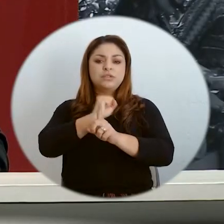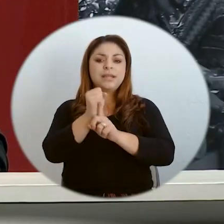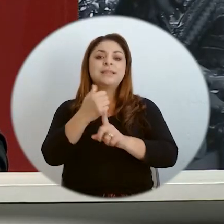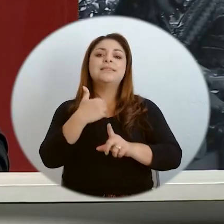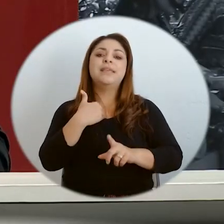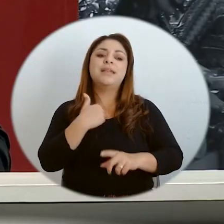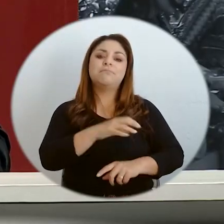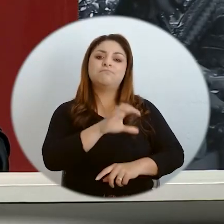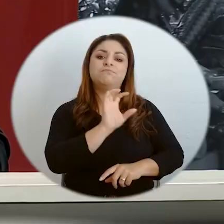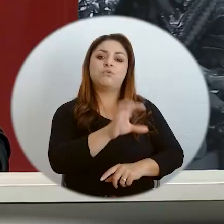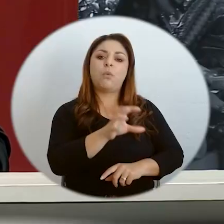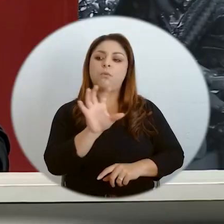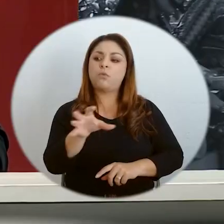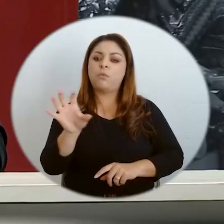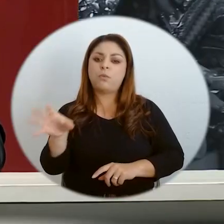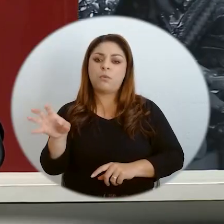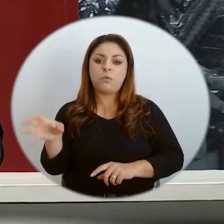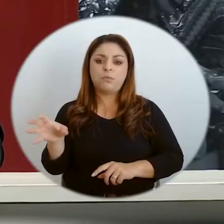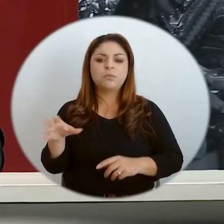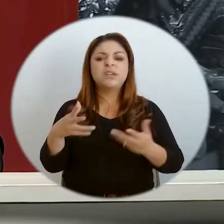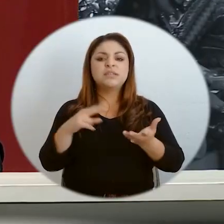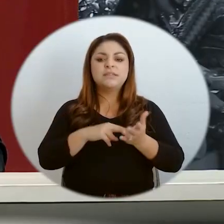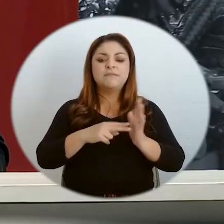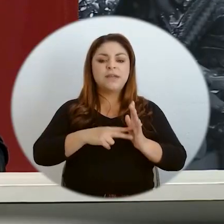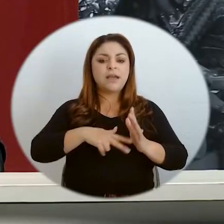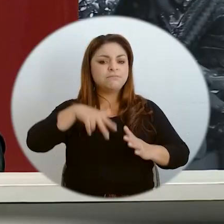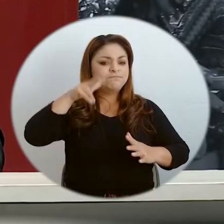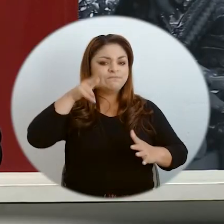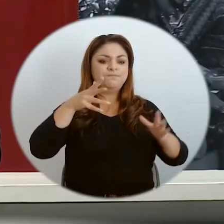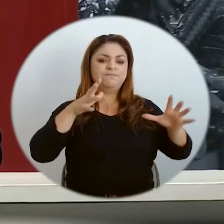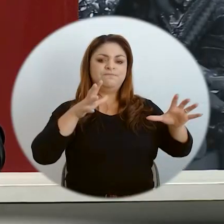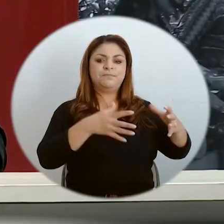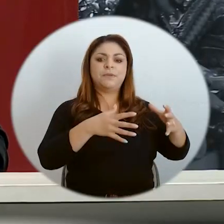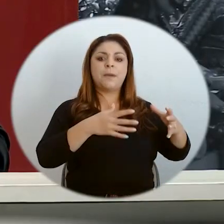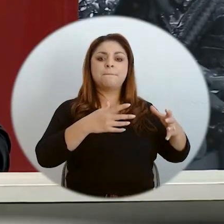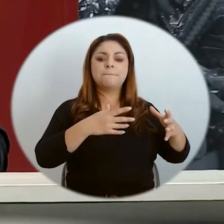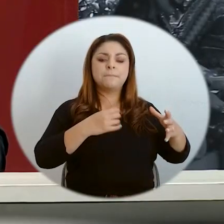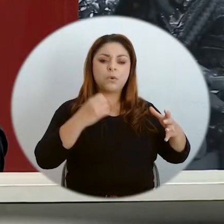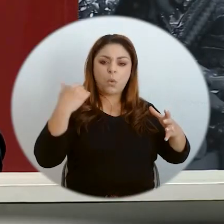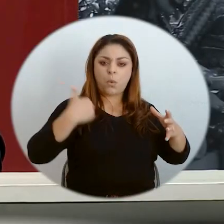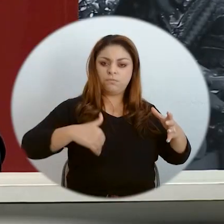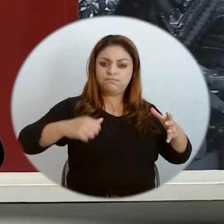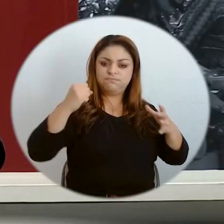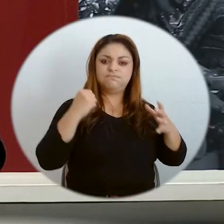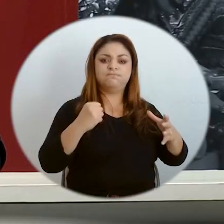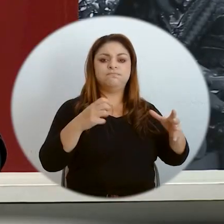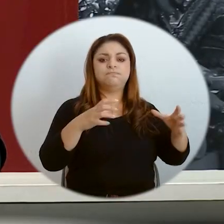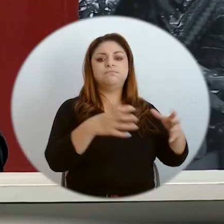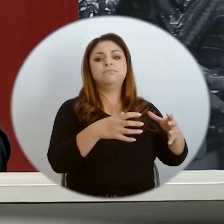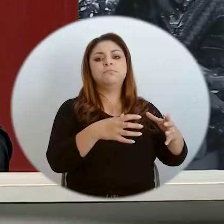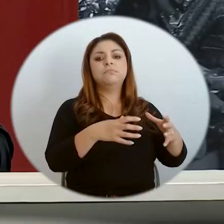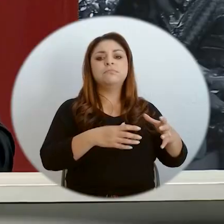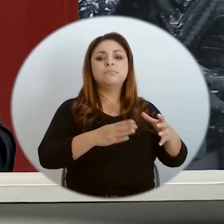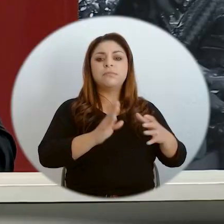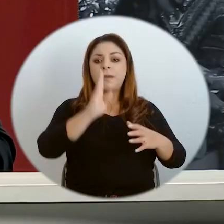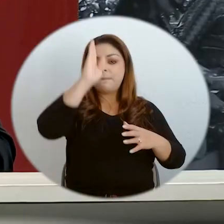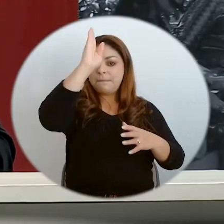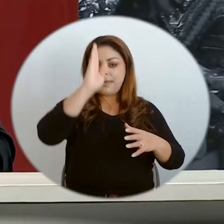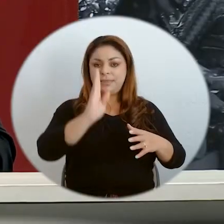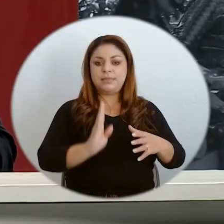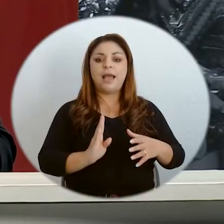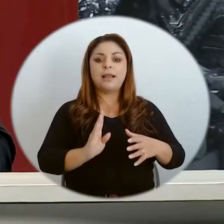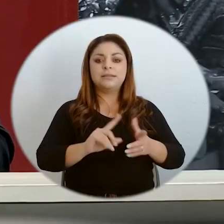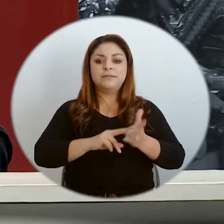muy específicos. Son patriarcales, son verticales, y además de eso también